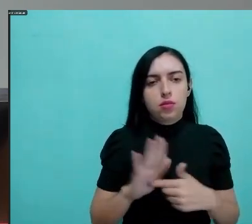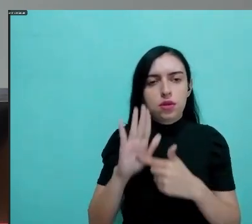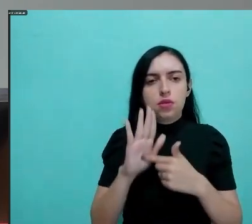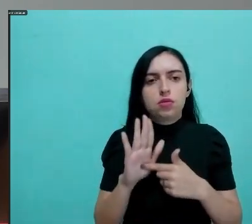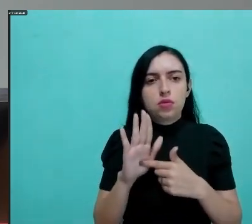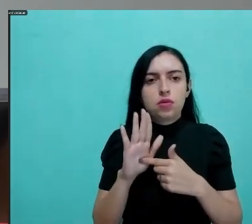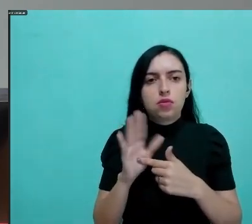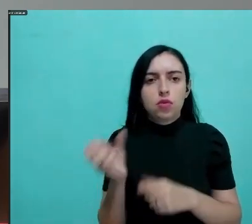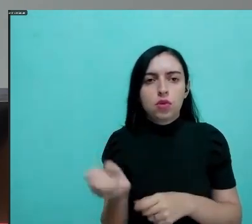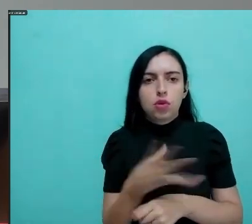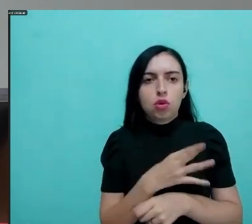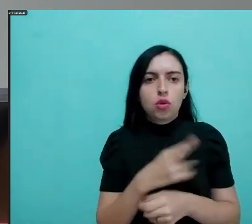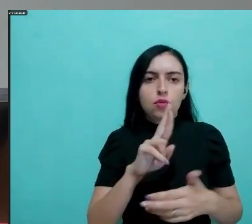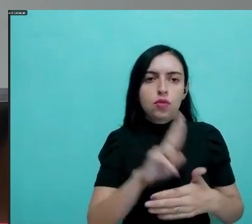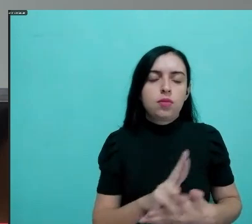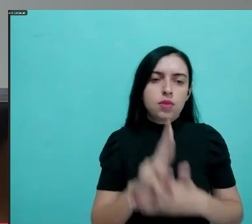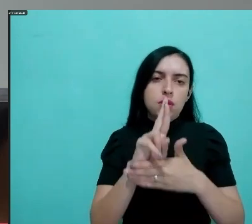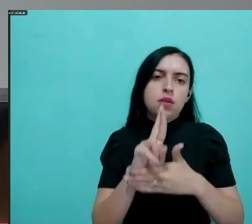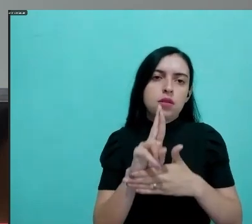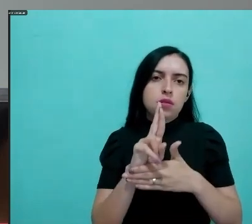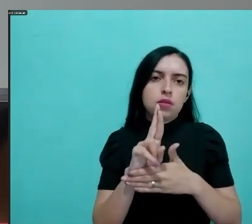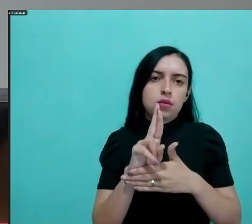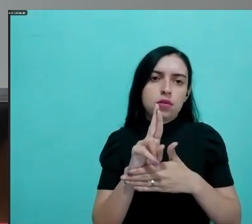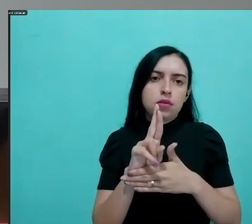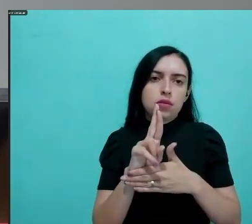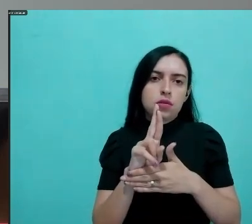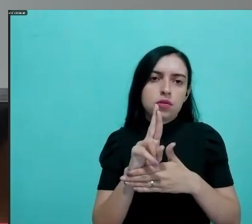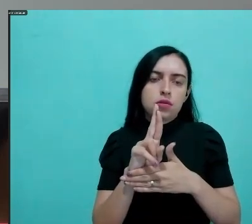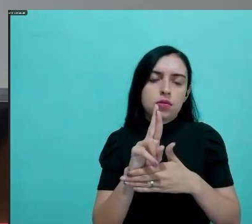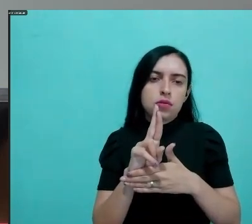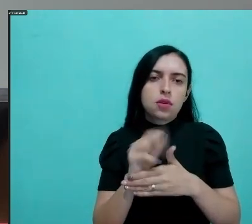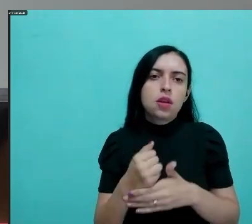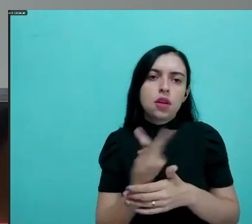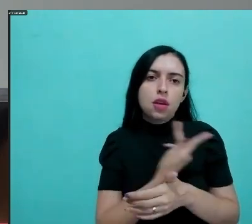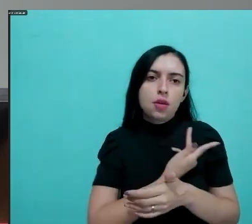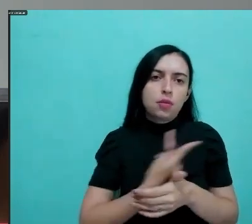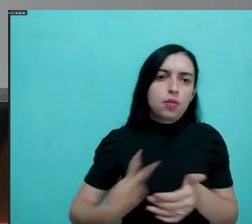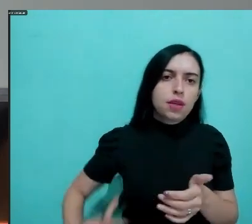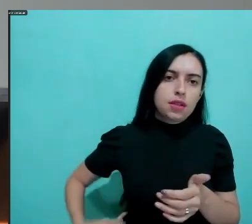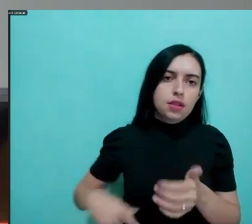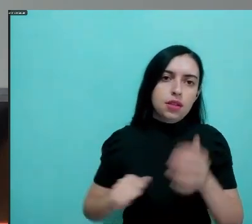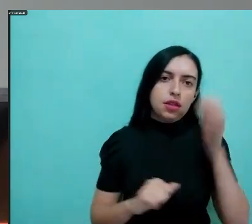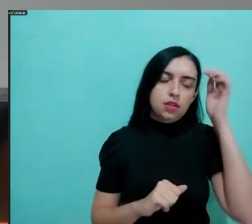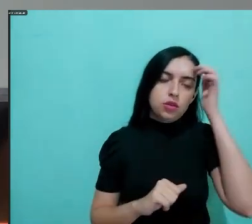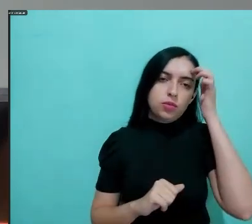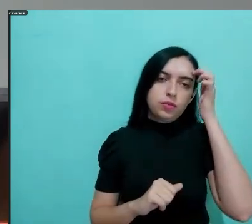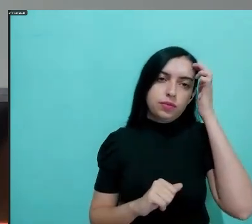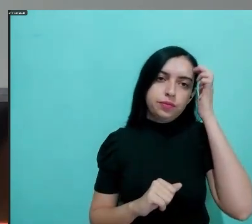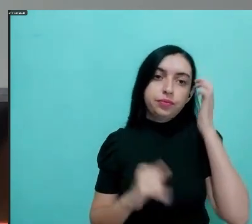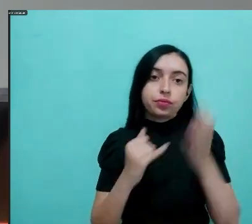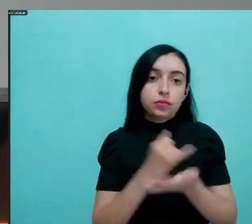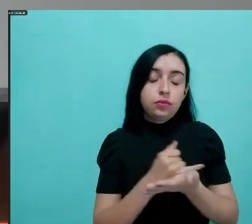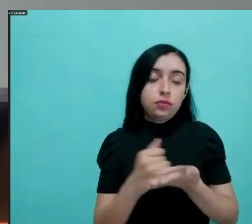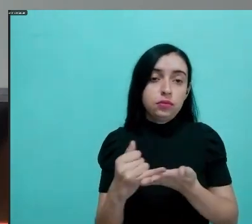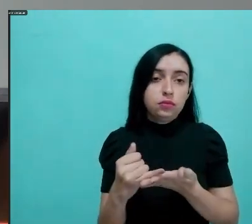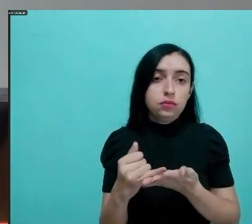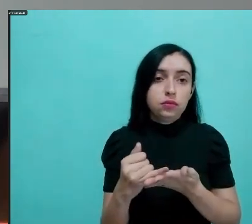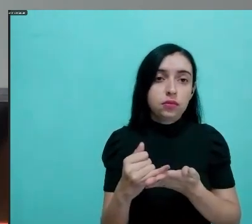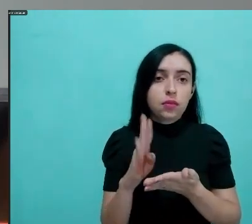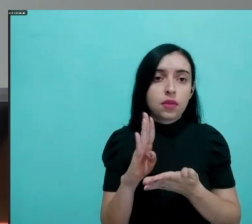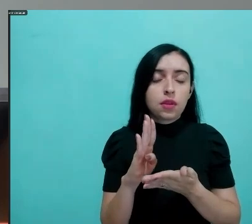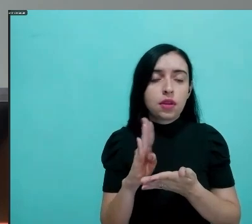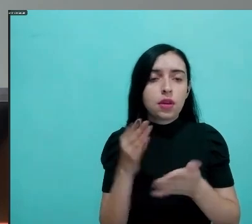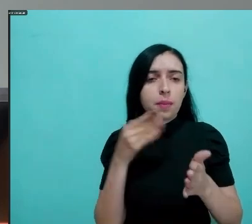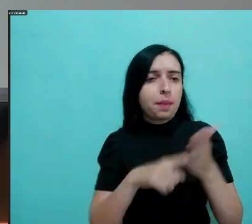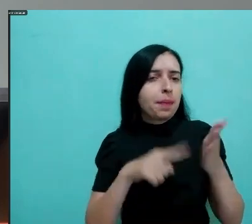nuevo representante dominante, el presidente de la República. Inicialmente, bajo las repúblicas